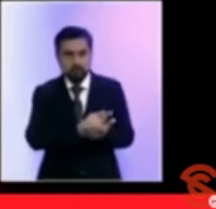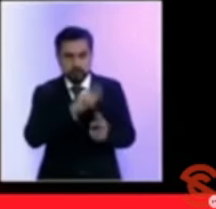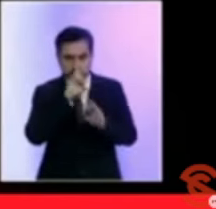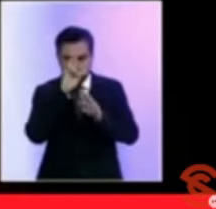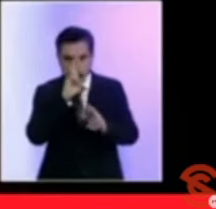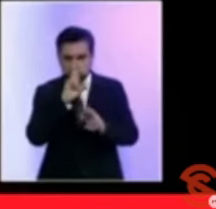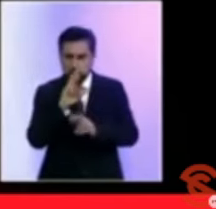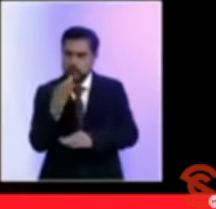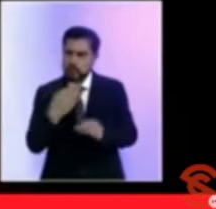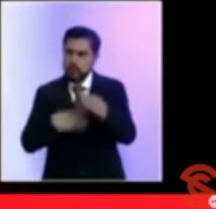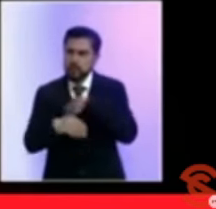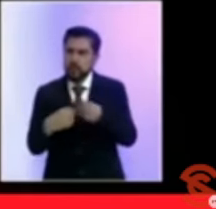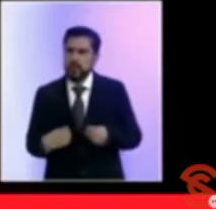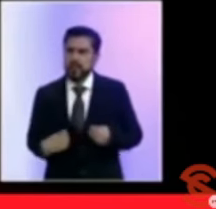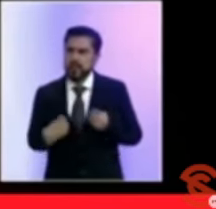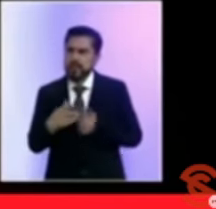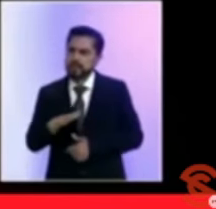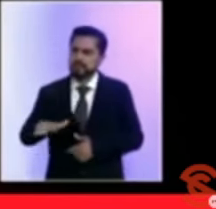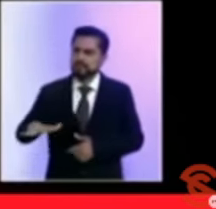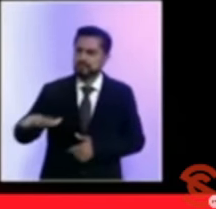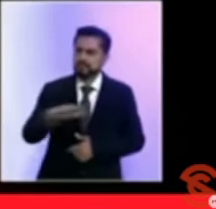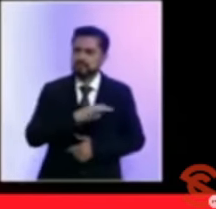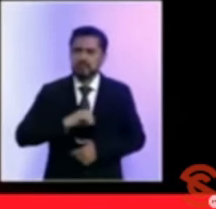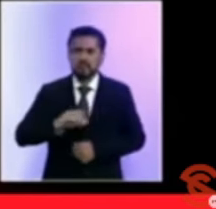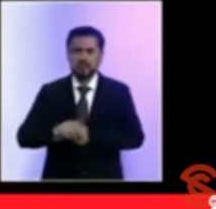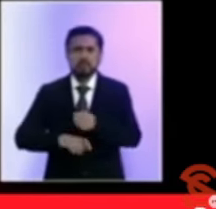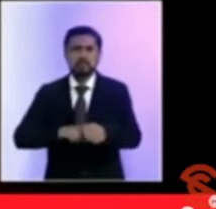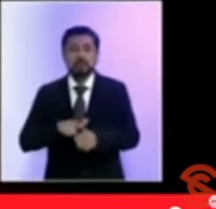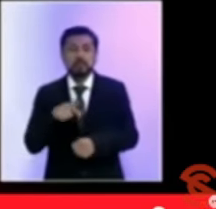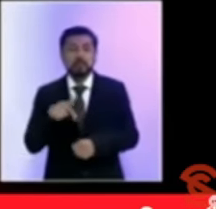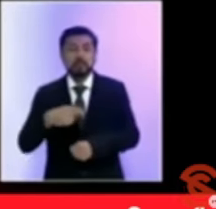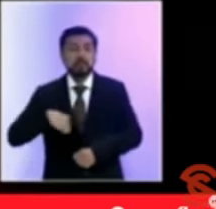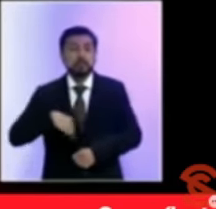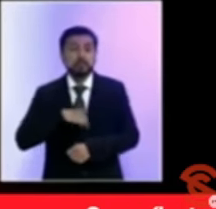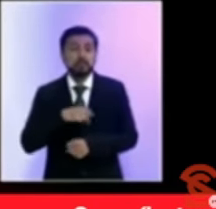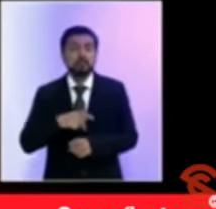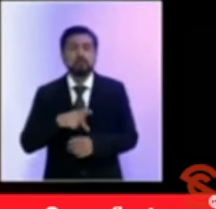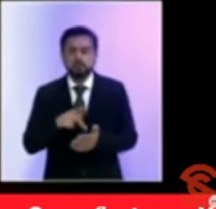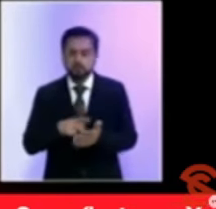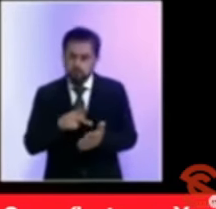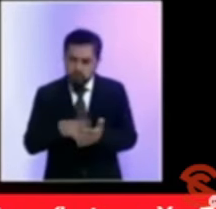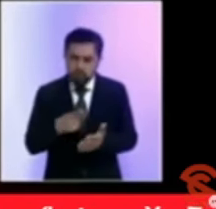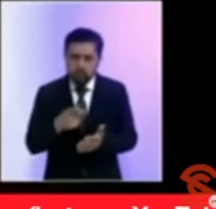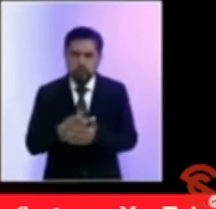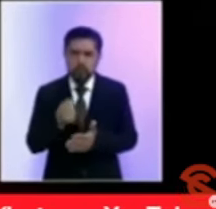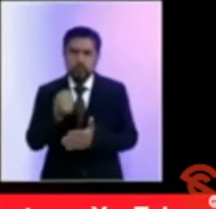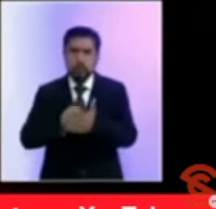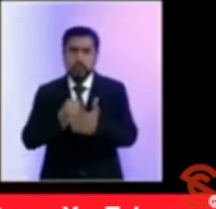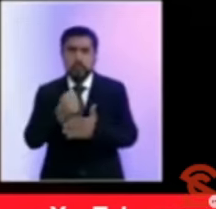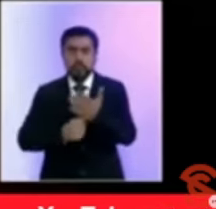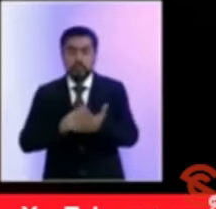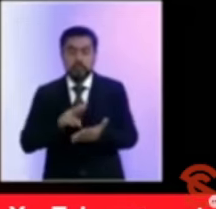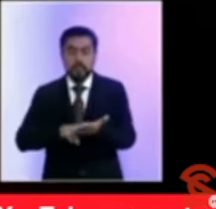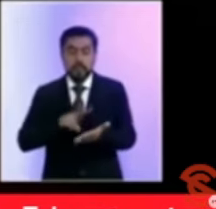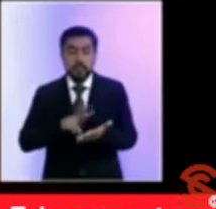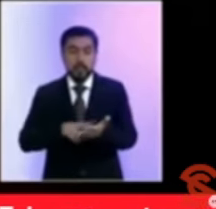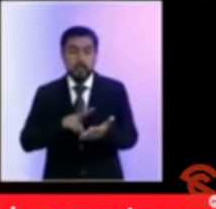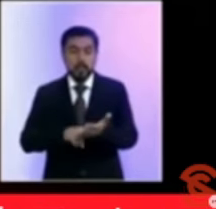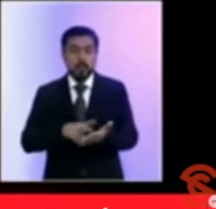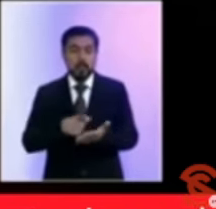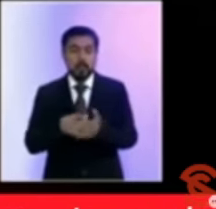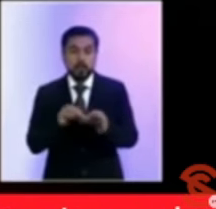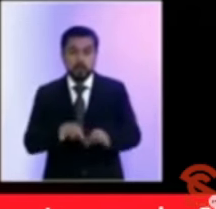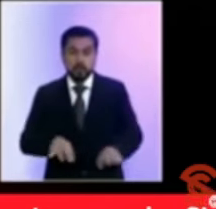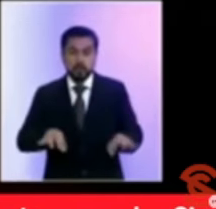pública refrendamos nuestro compromiso con los principios y valores de la Democracia